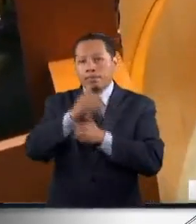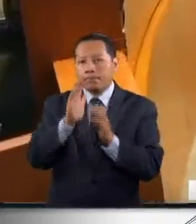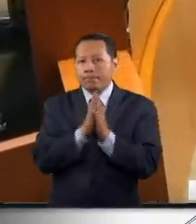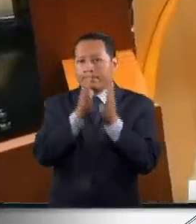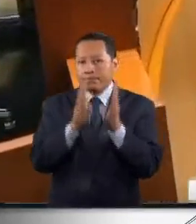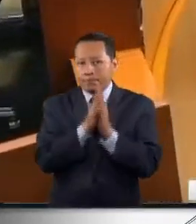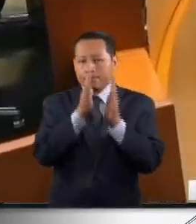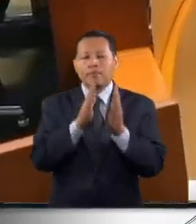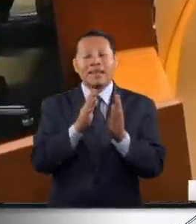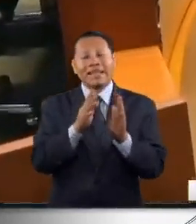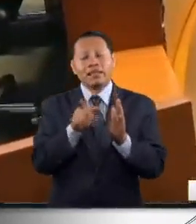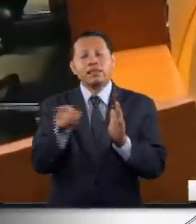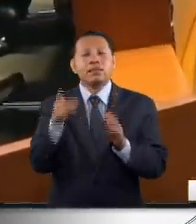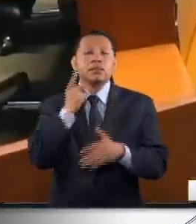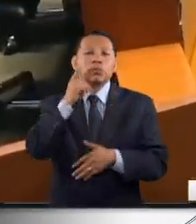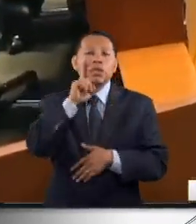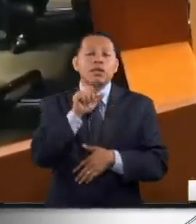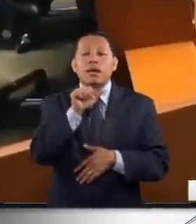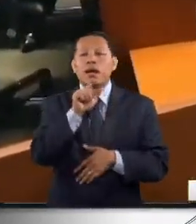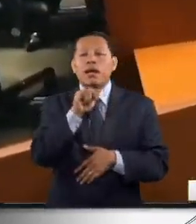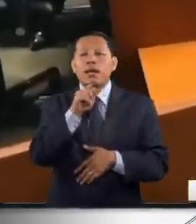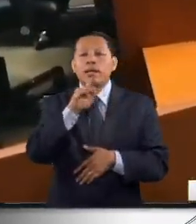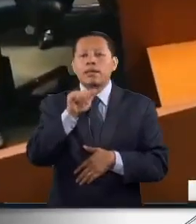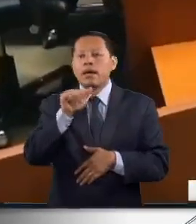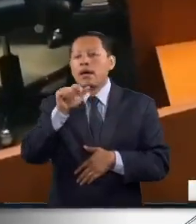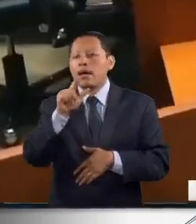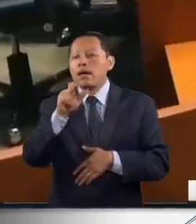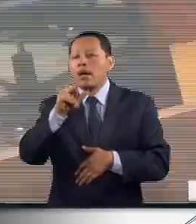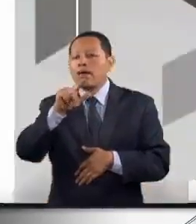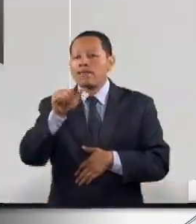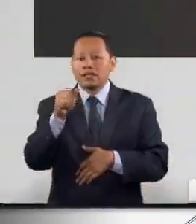diputada Aleida Alavés la que presentó la propuesta. Vamos a ver.